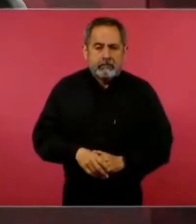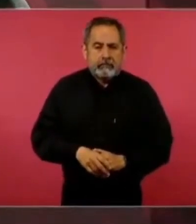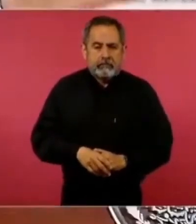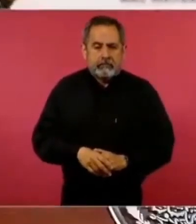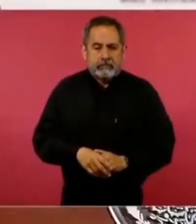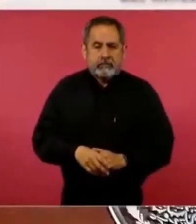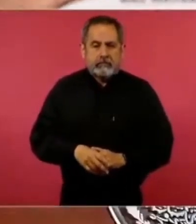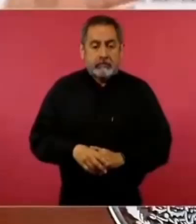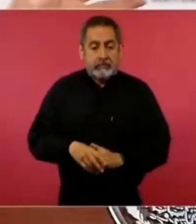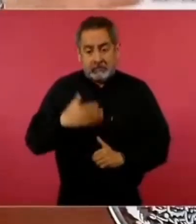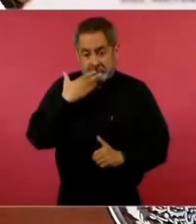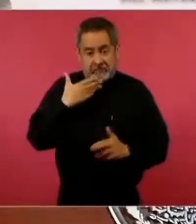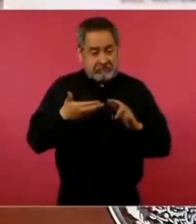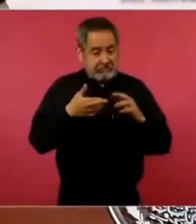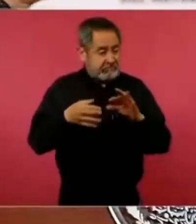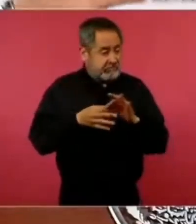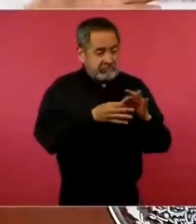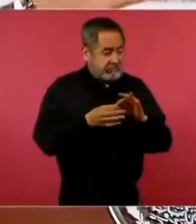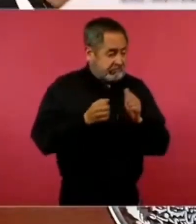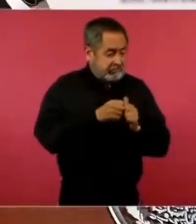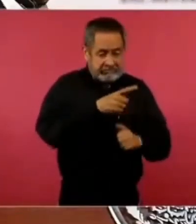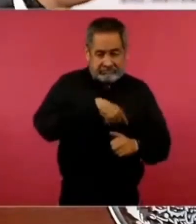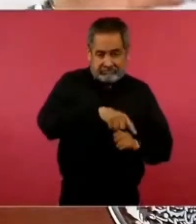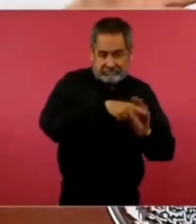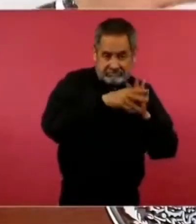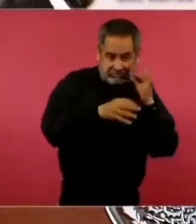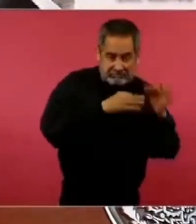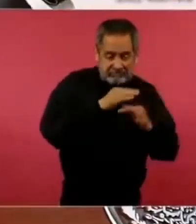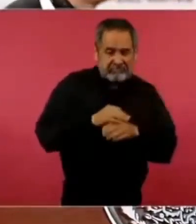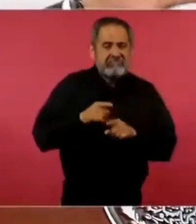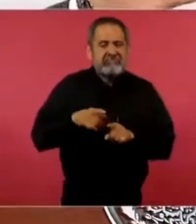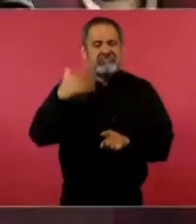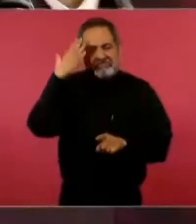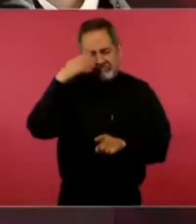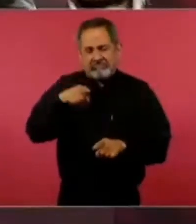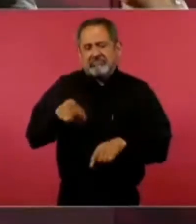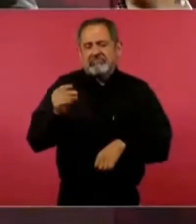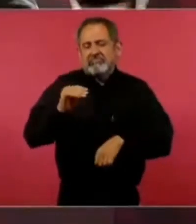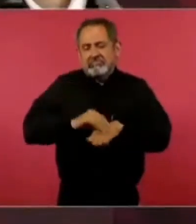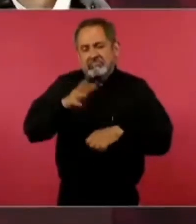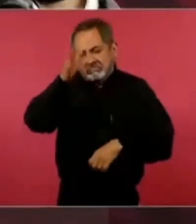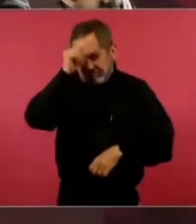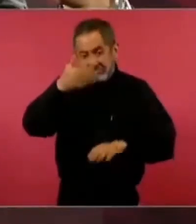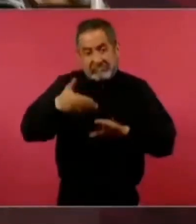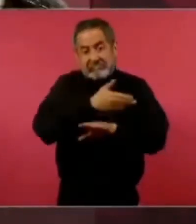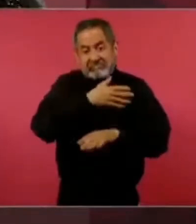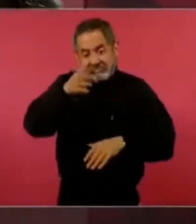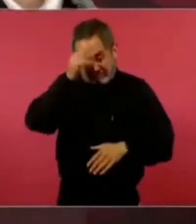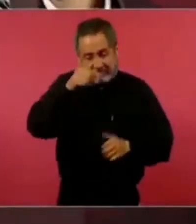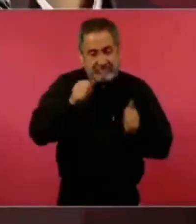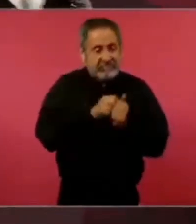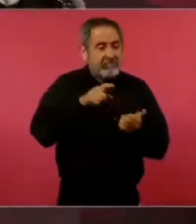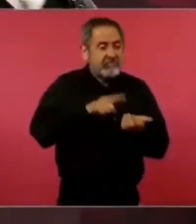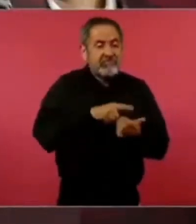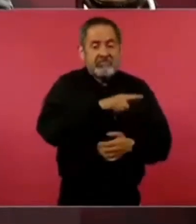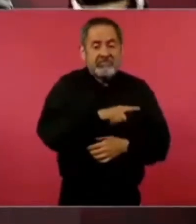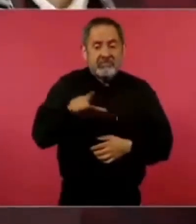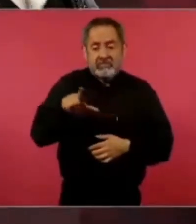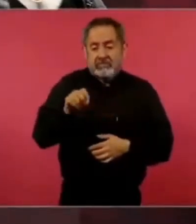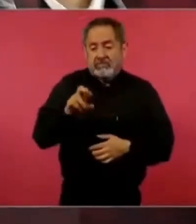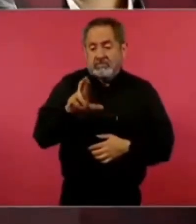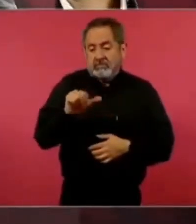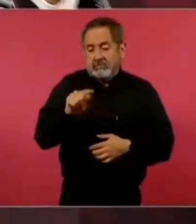tenía tan buenas relaciones que se había puesto de acuerdo con Loret de Mola,